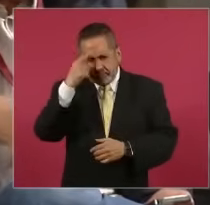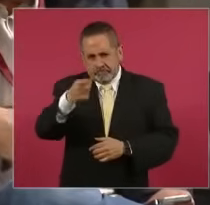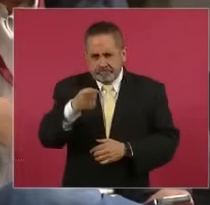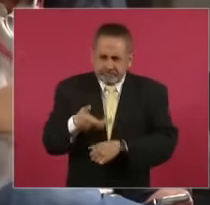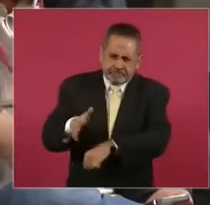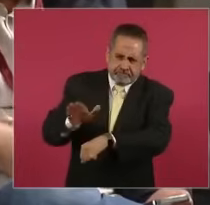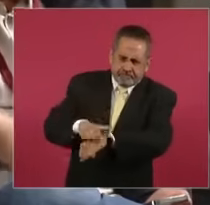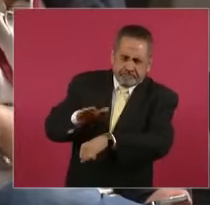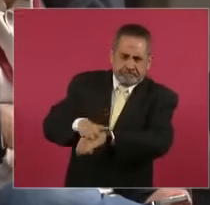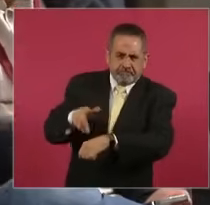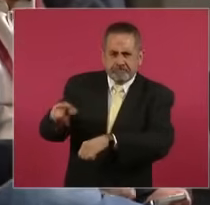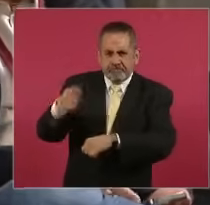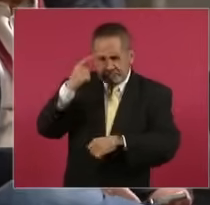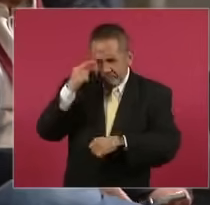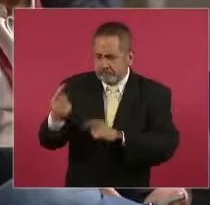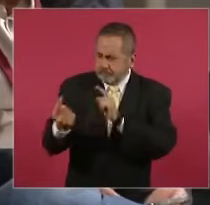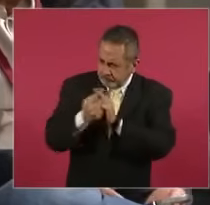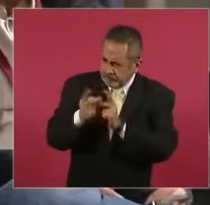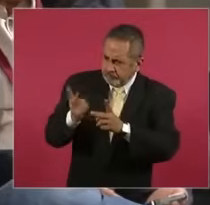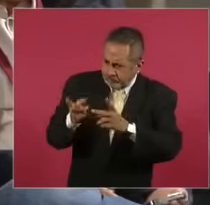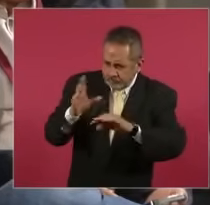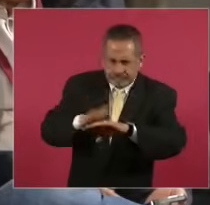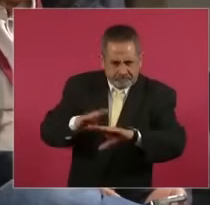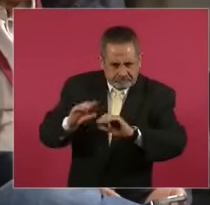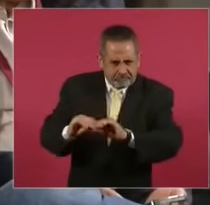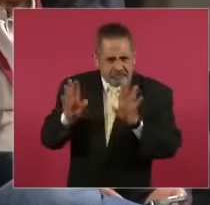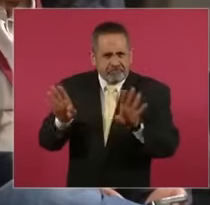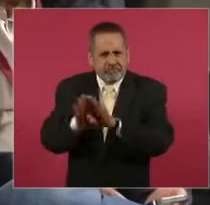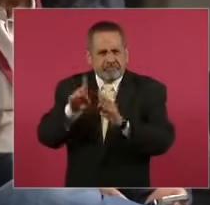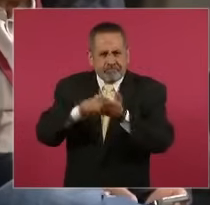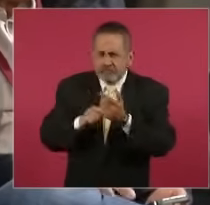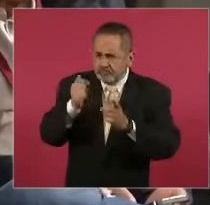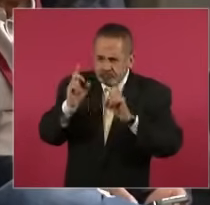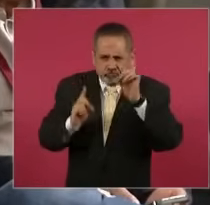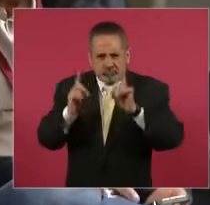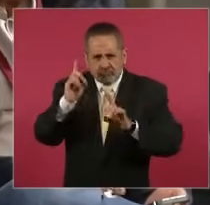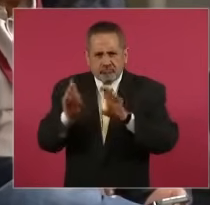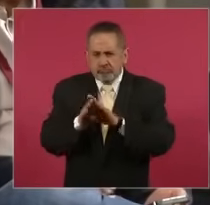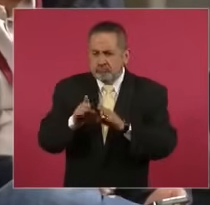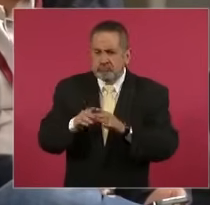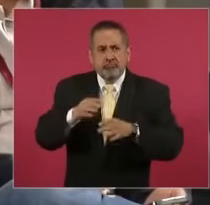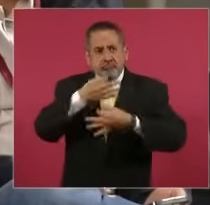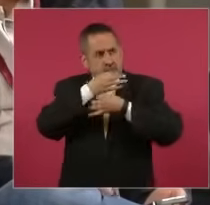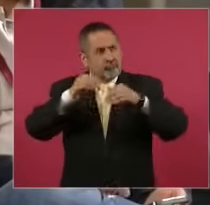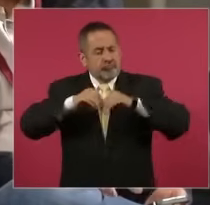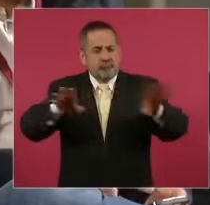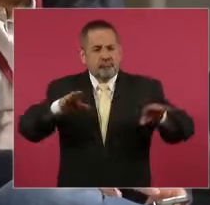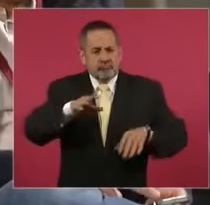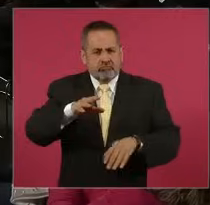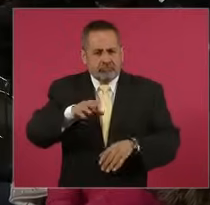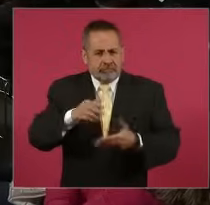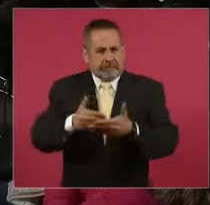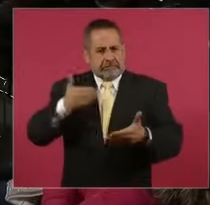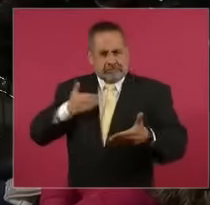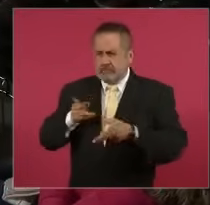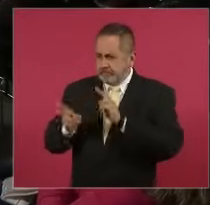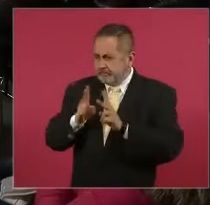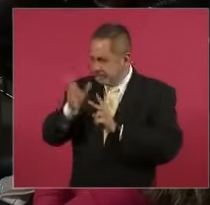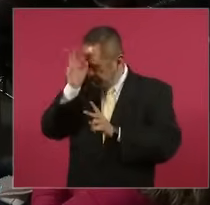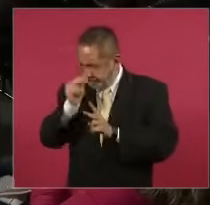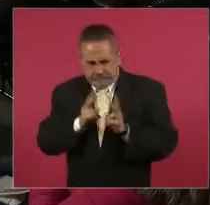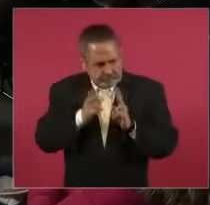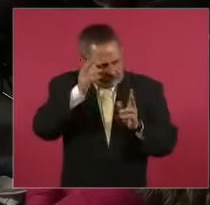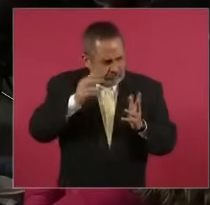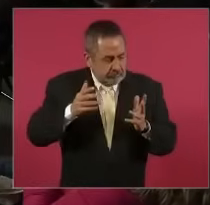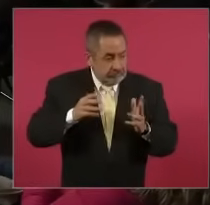llamó para hablar y aclarar algunas de esas dudas antes de hacer esos señalamientos. No, es